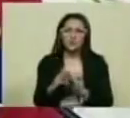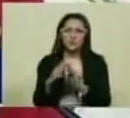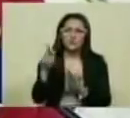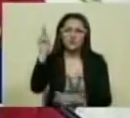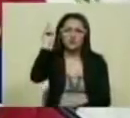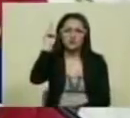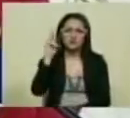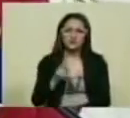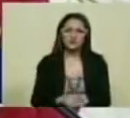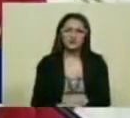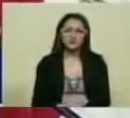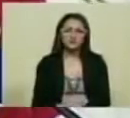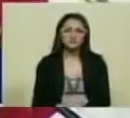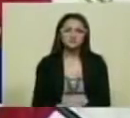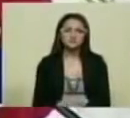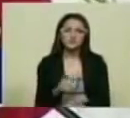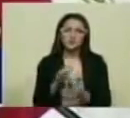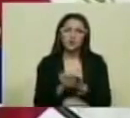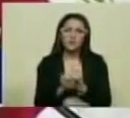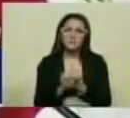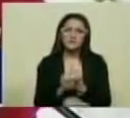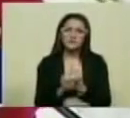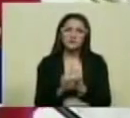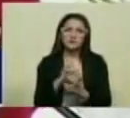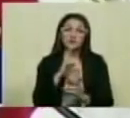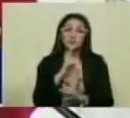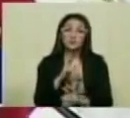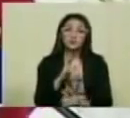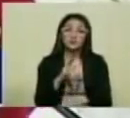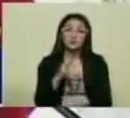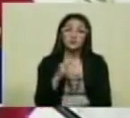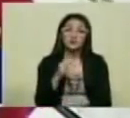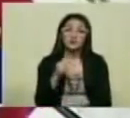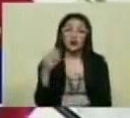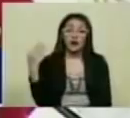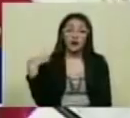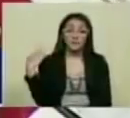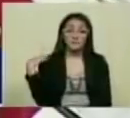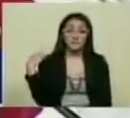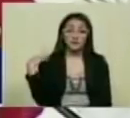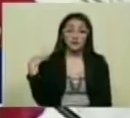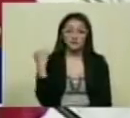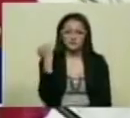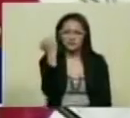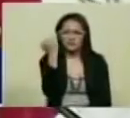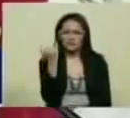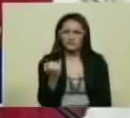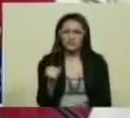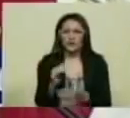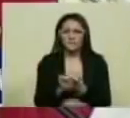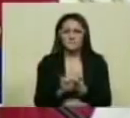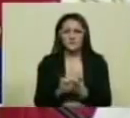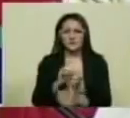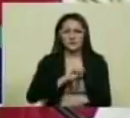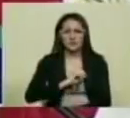indígenas por sus amigos, y ellos le decían que había un capitán flaquito que era amigo de ellos,